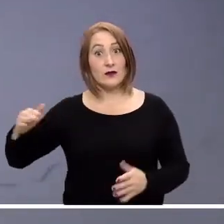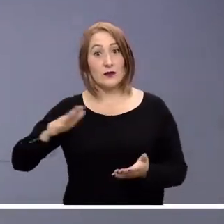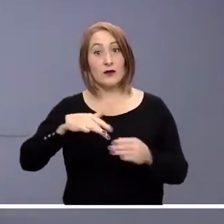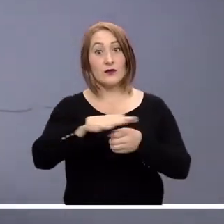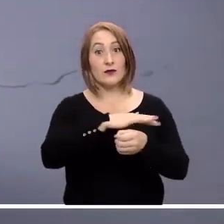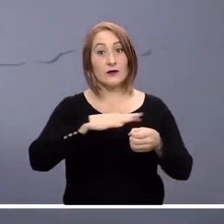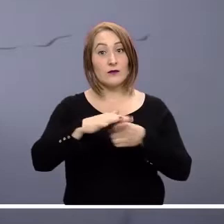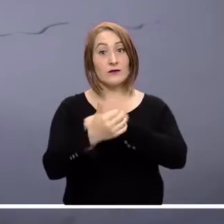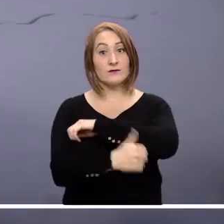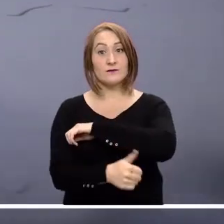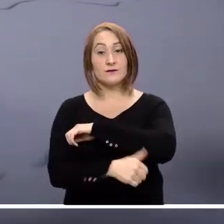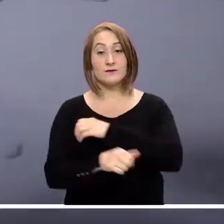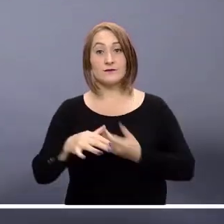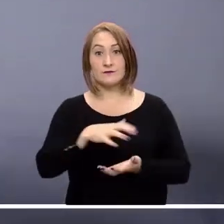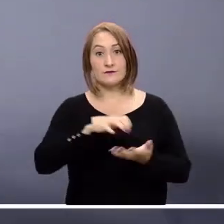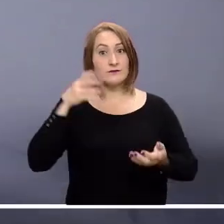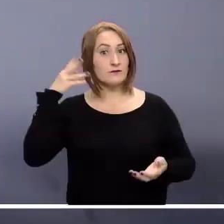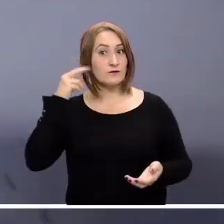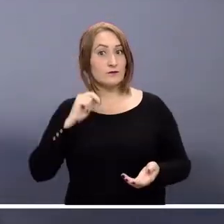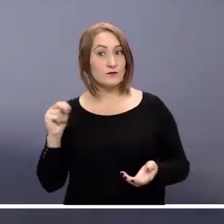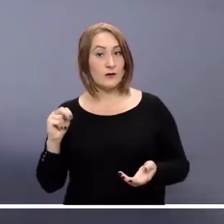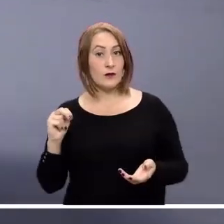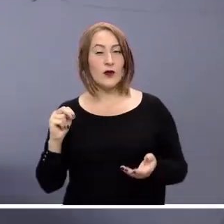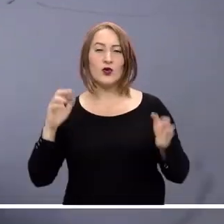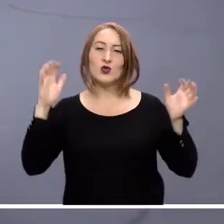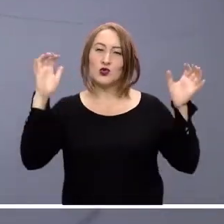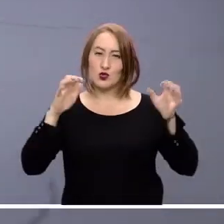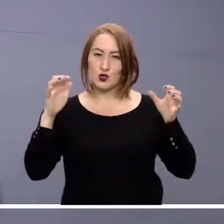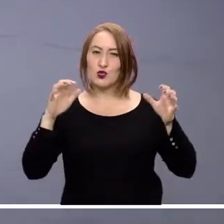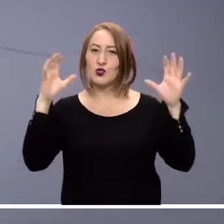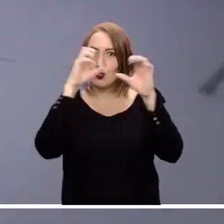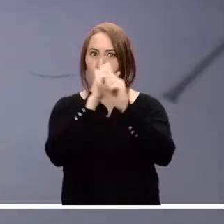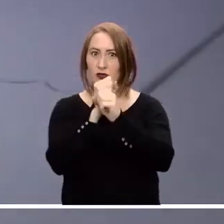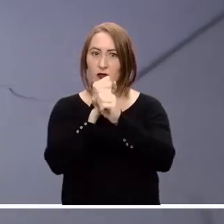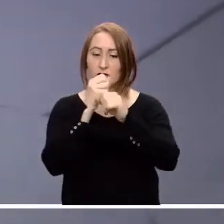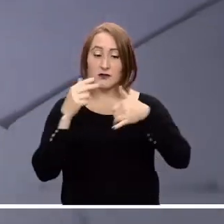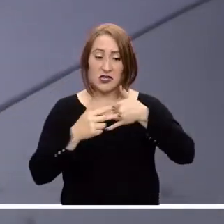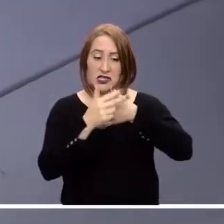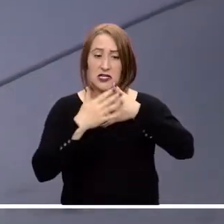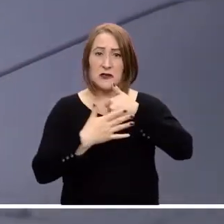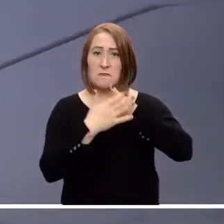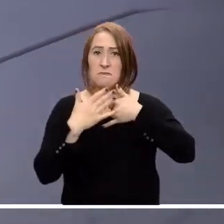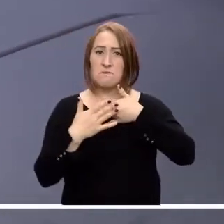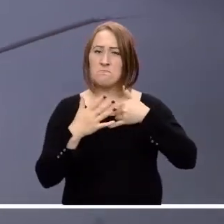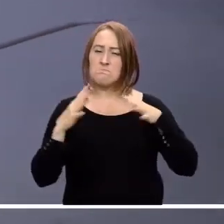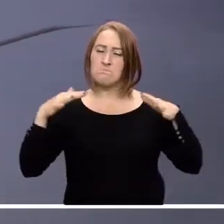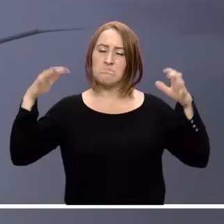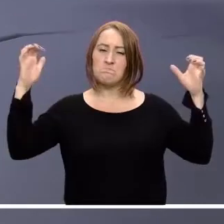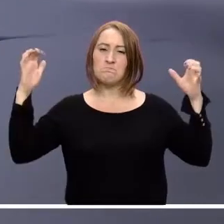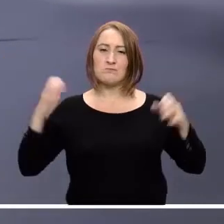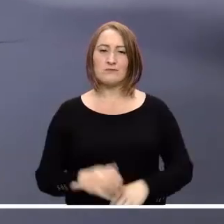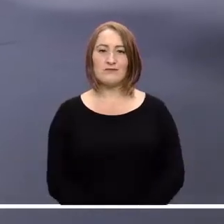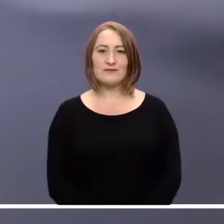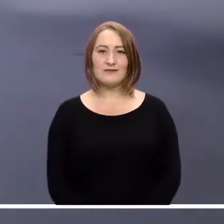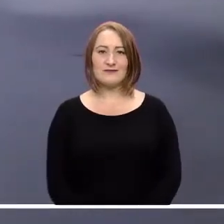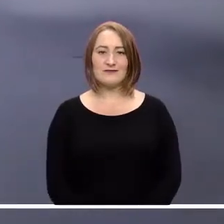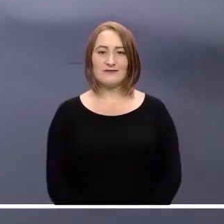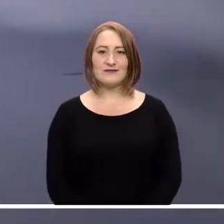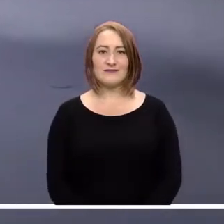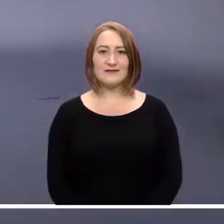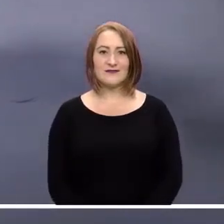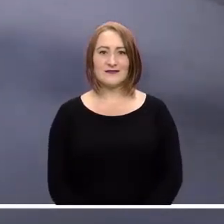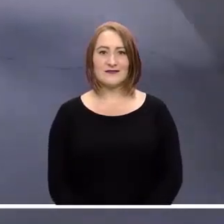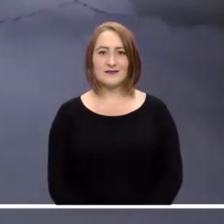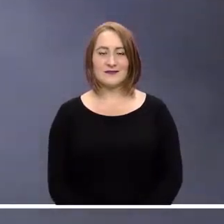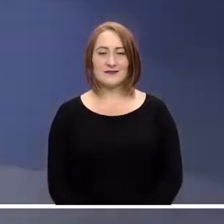Antioquia, Cundinamarca, Boyacá y los Santanderes esperan lluvias nocturnas, mientras que en el resto de la región andina se calcula tiempo seco.